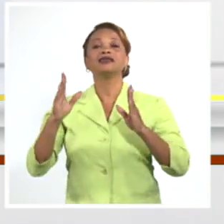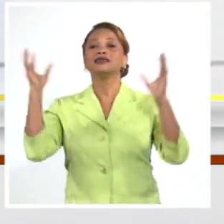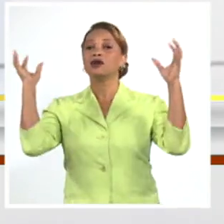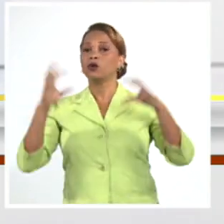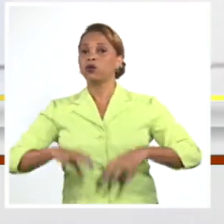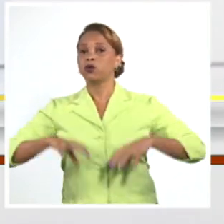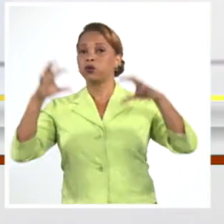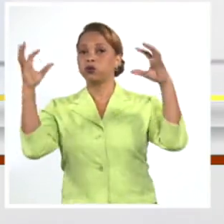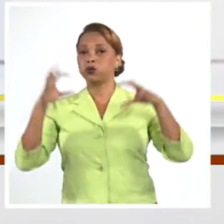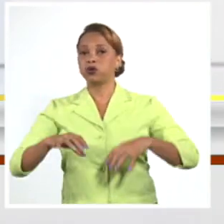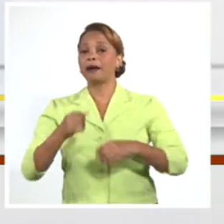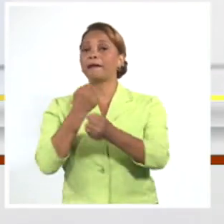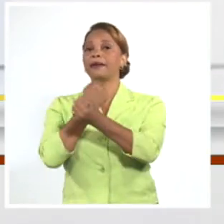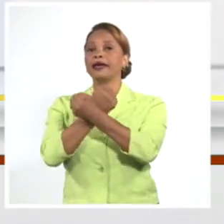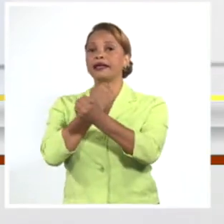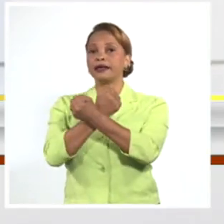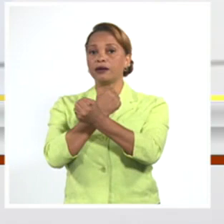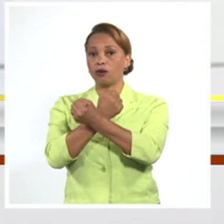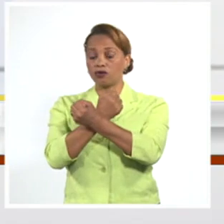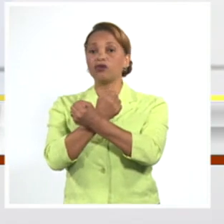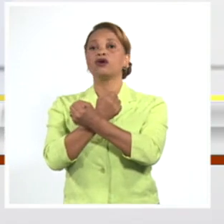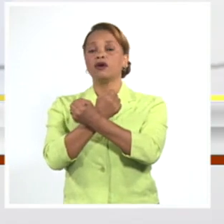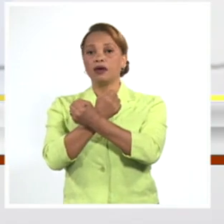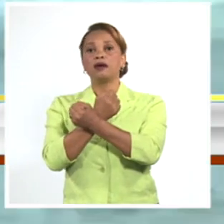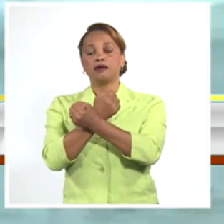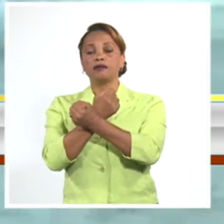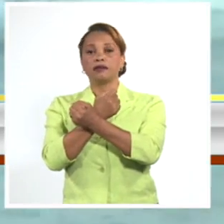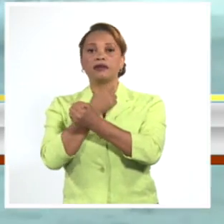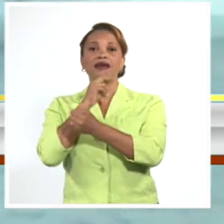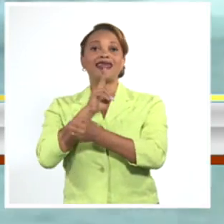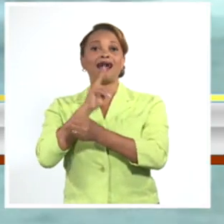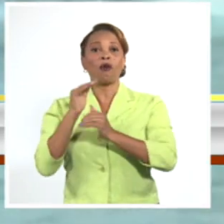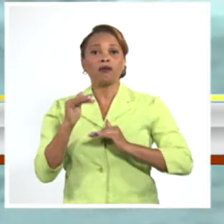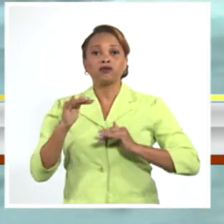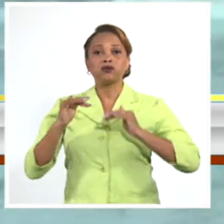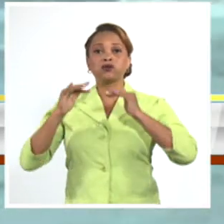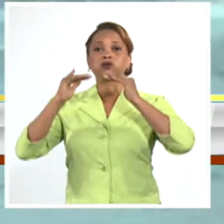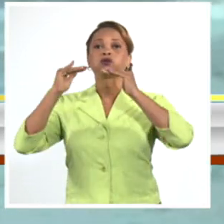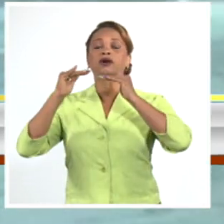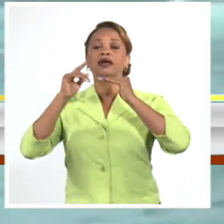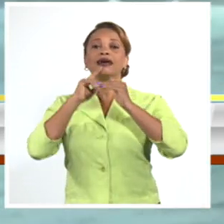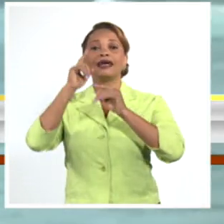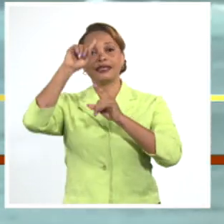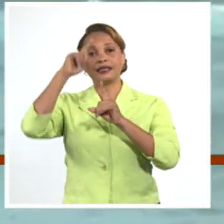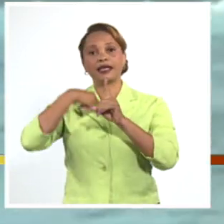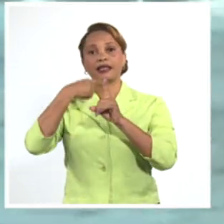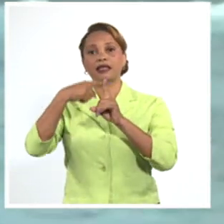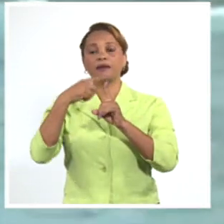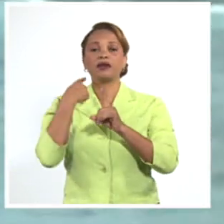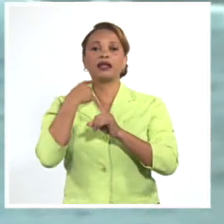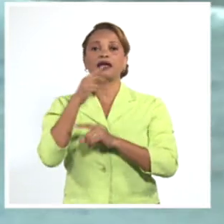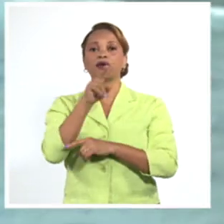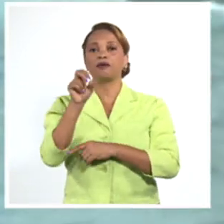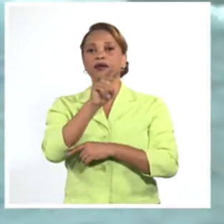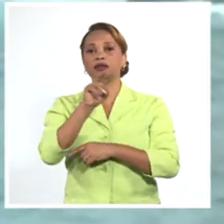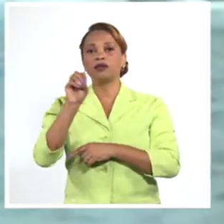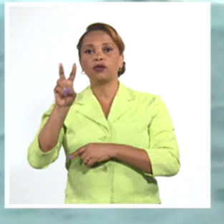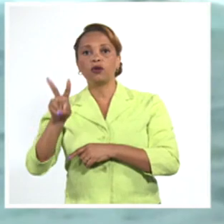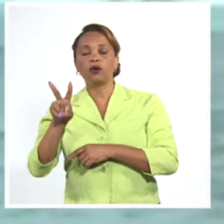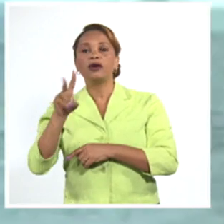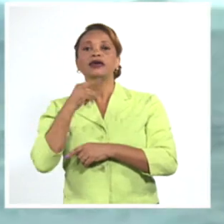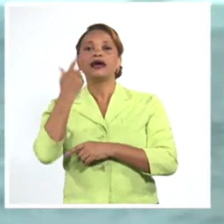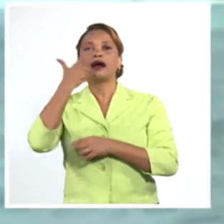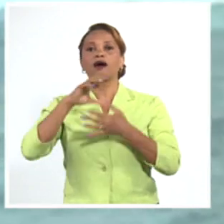semestre peligroso desde el punto de vista hidrometeorológico tanto es así que en septiembre de 2002 y agosto de 2004